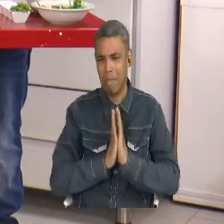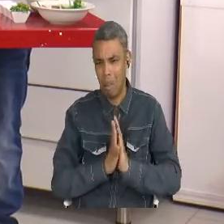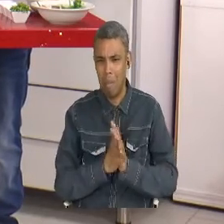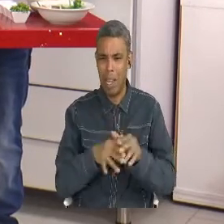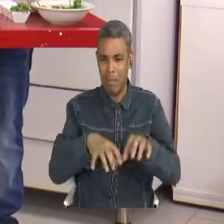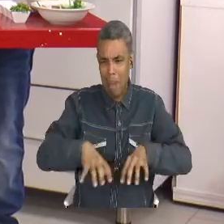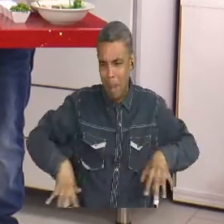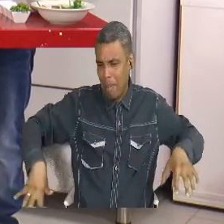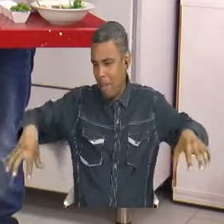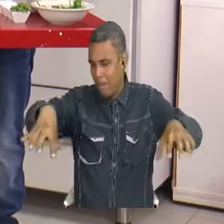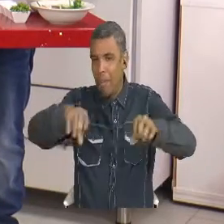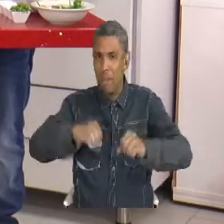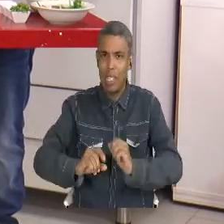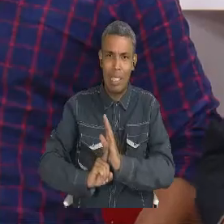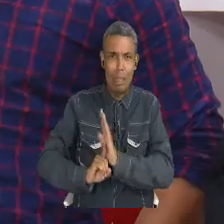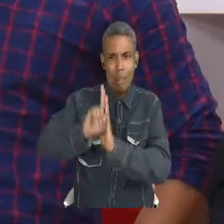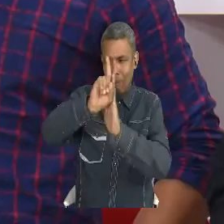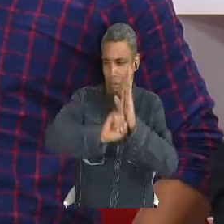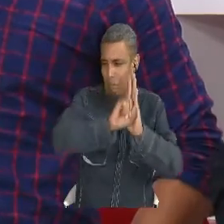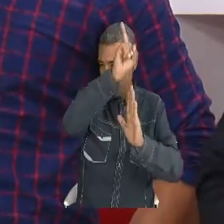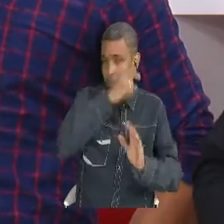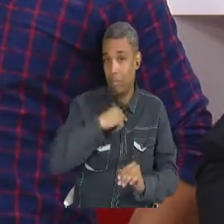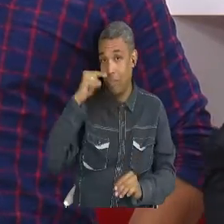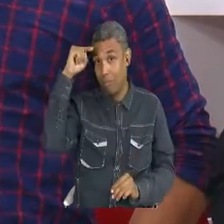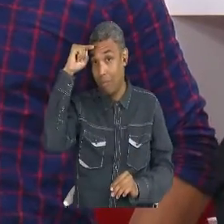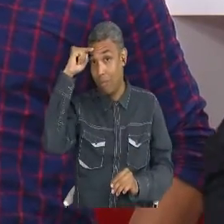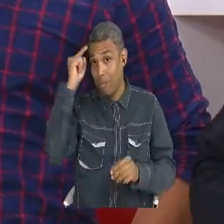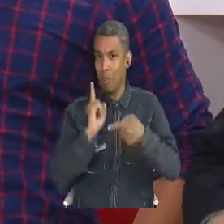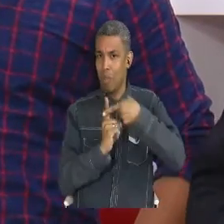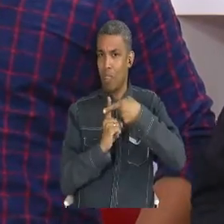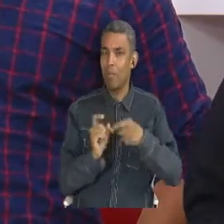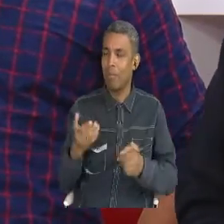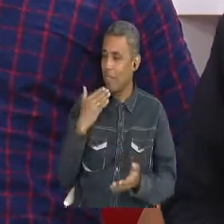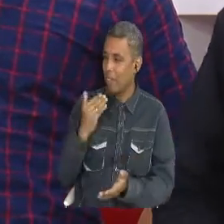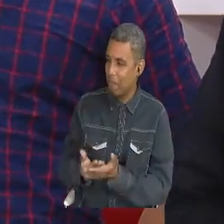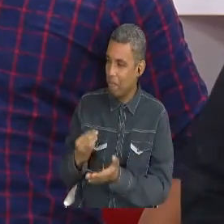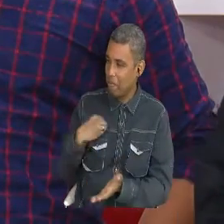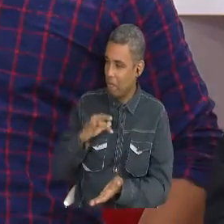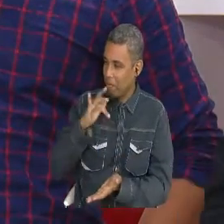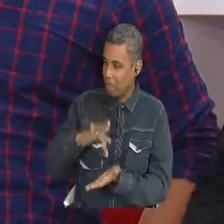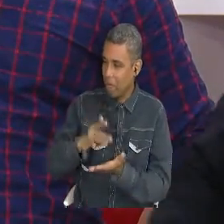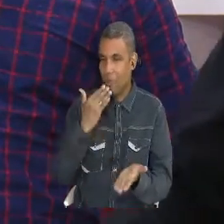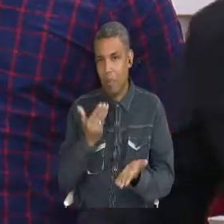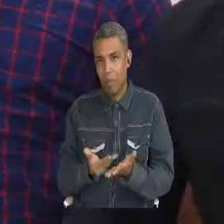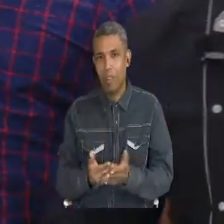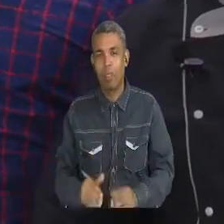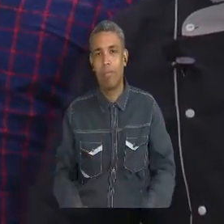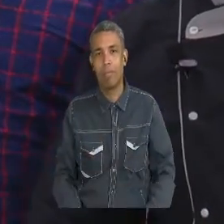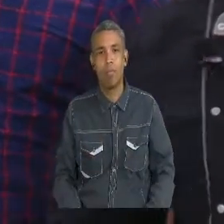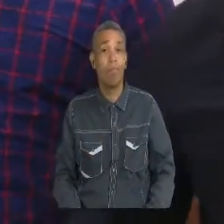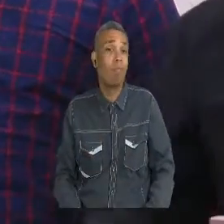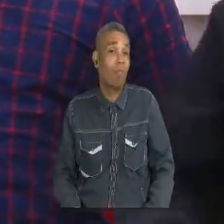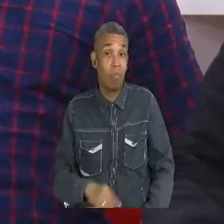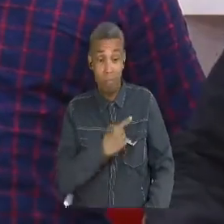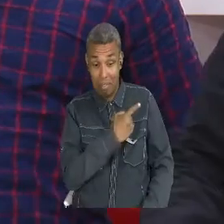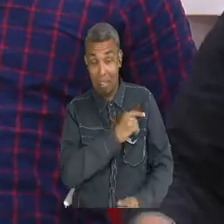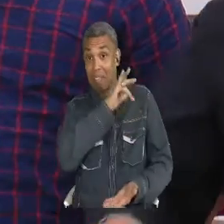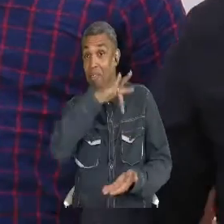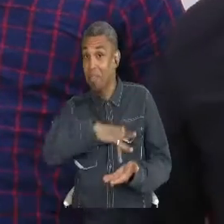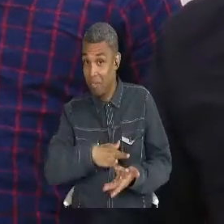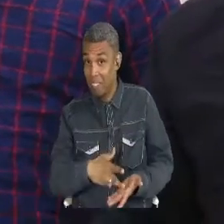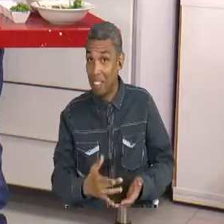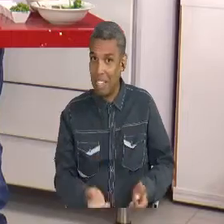Rochi, gracias a Dios y gracias por la invitación. Ajá, bueno. Él viene precisamente porque, como lo hacen todos, va a venir a meter las manos en la